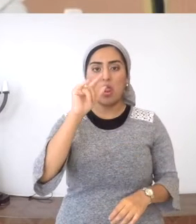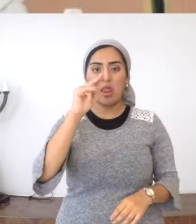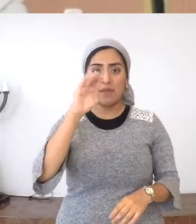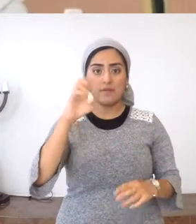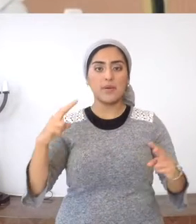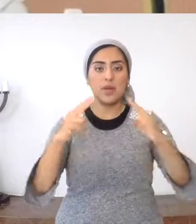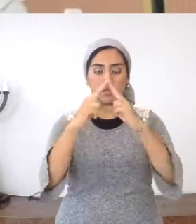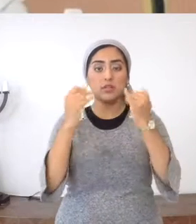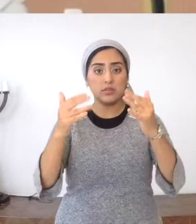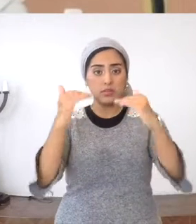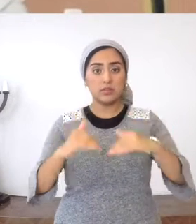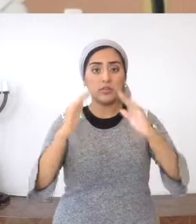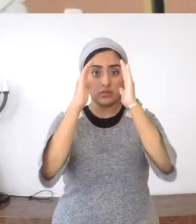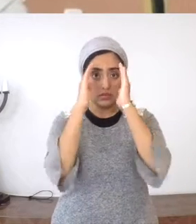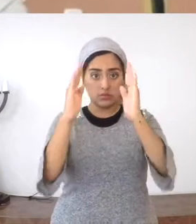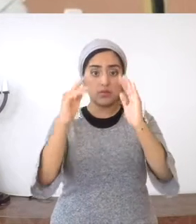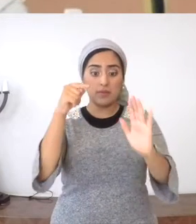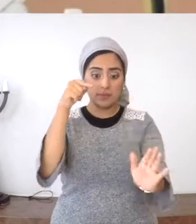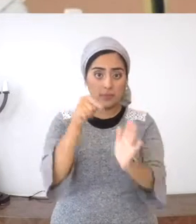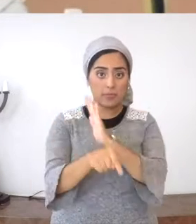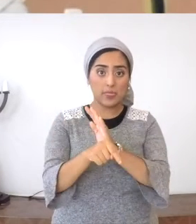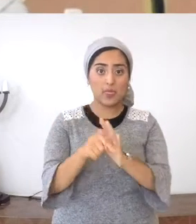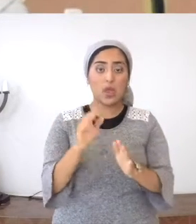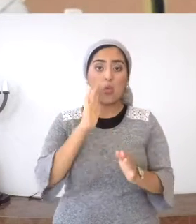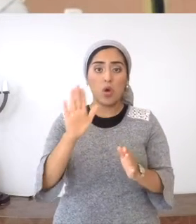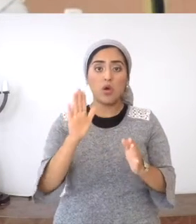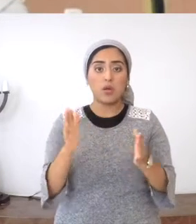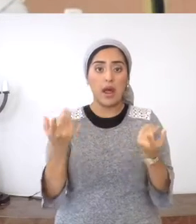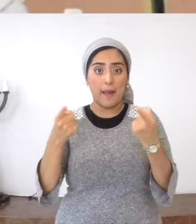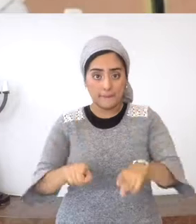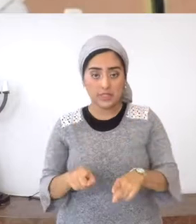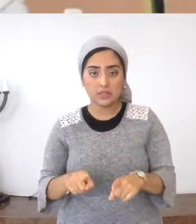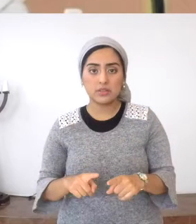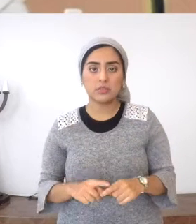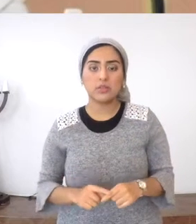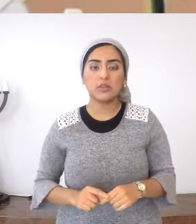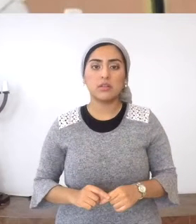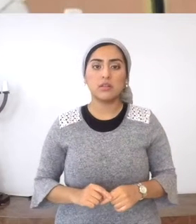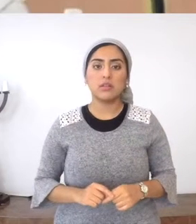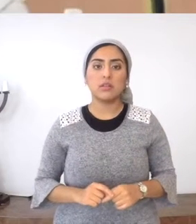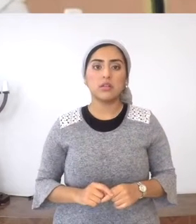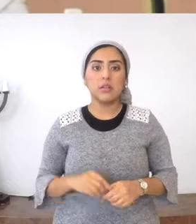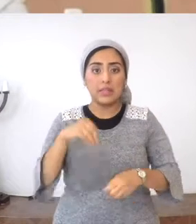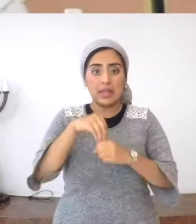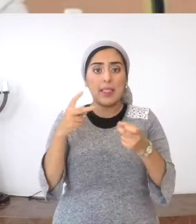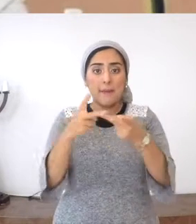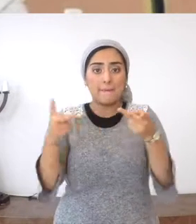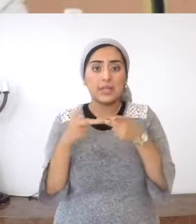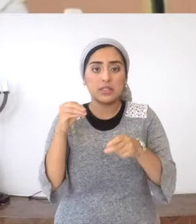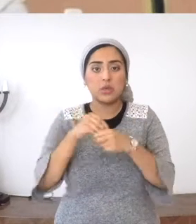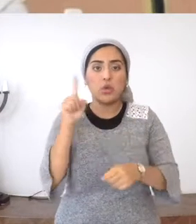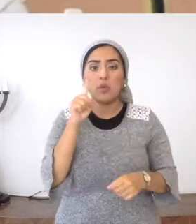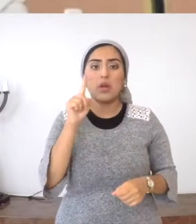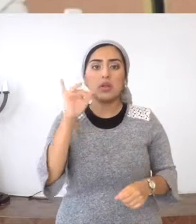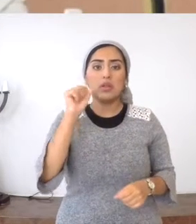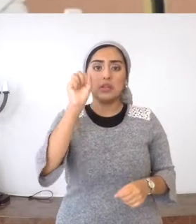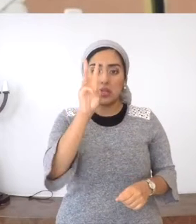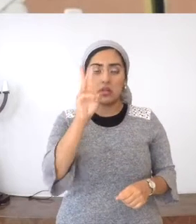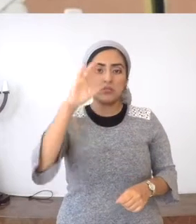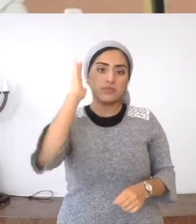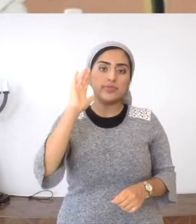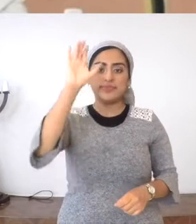Ahora Atención Este sacrificio Va a ser hecho En el lugar